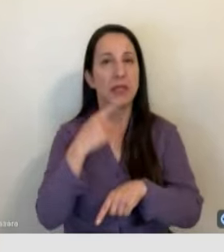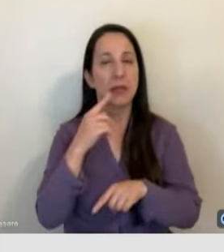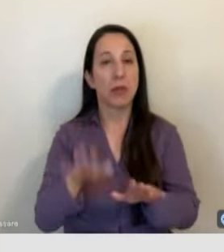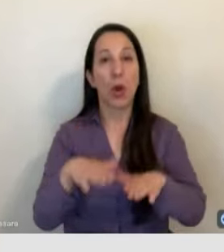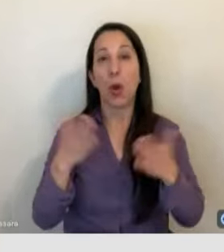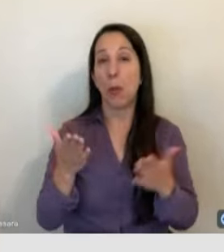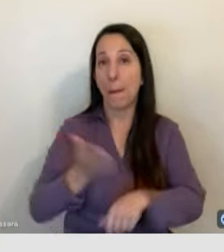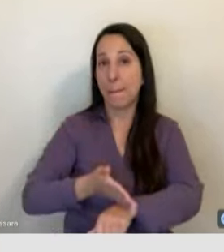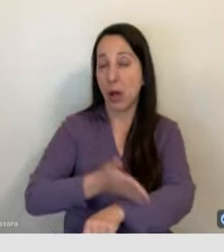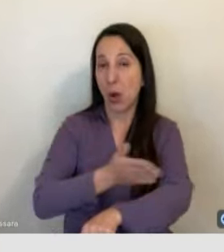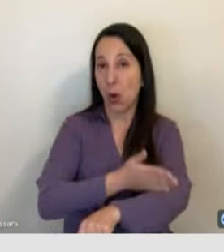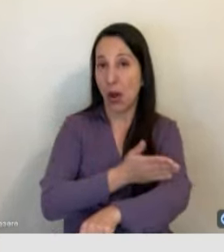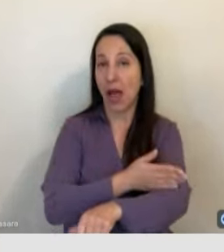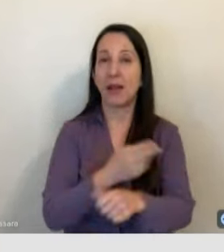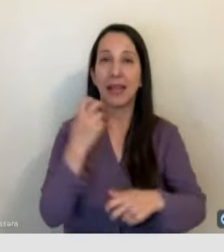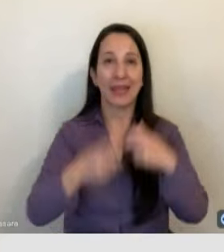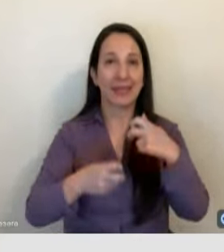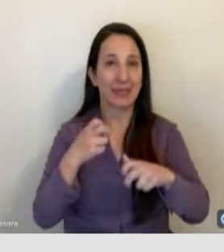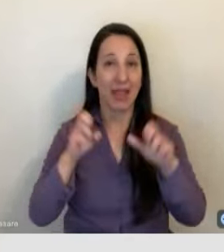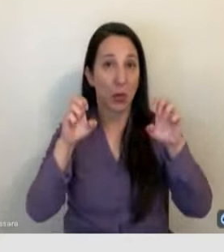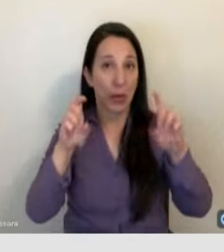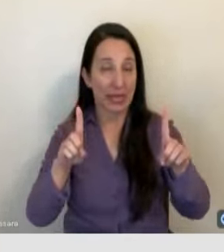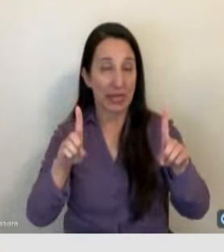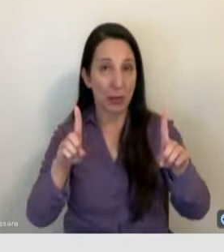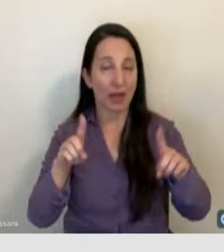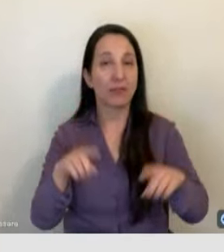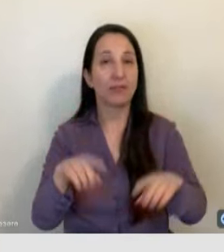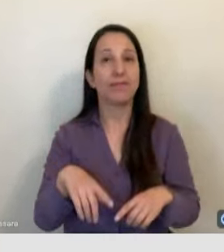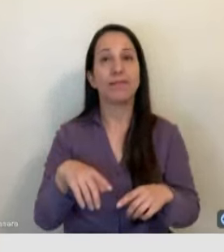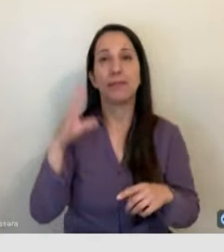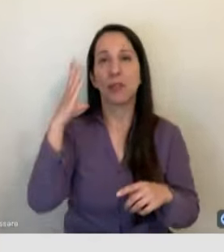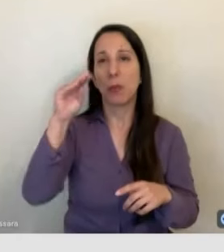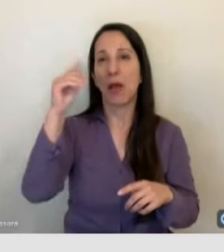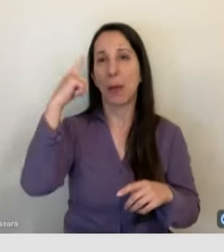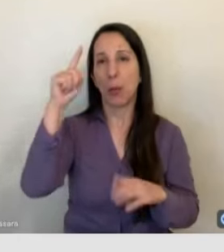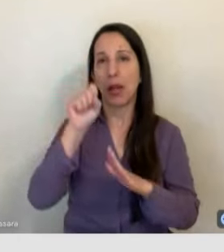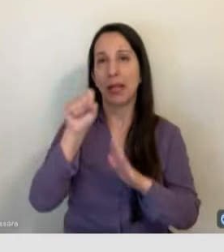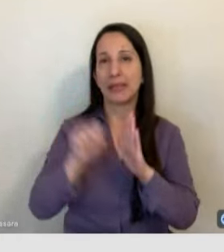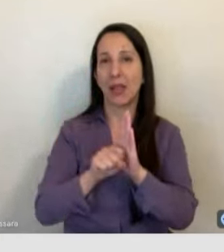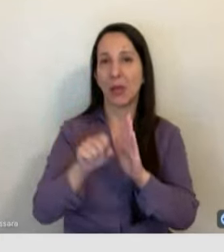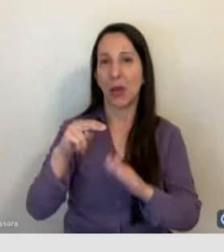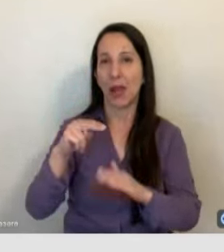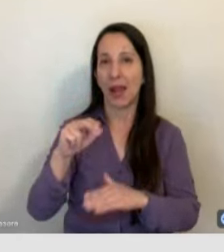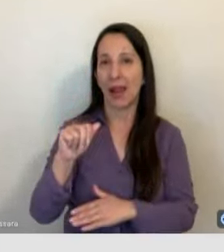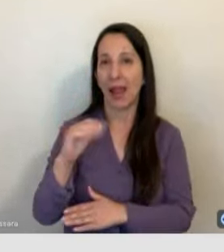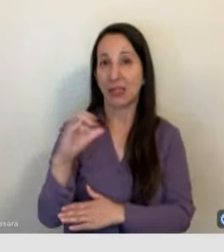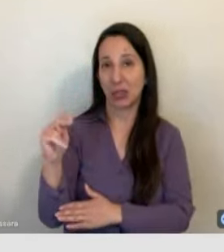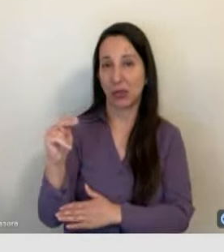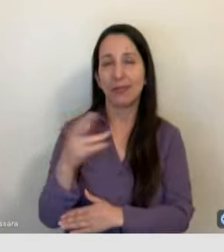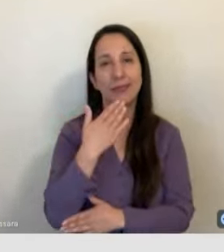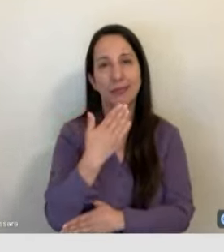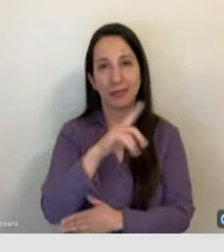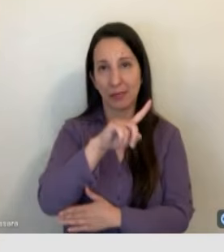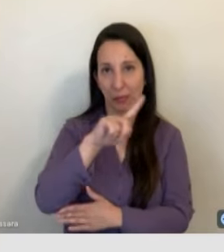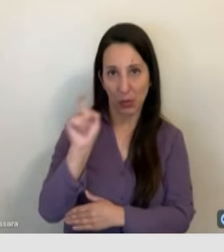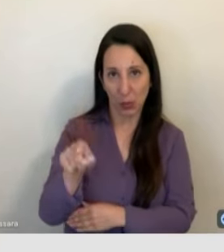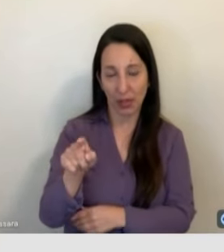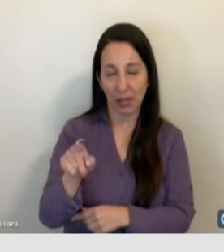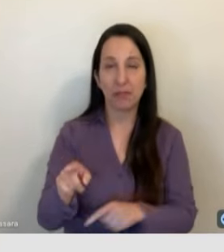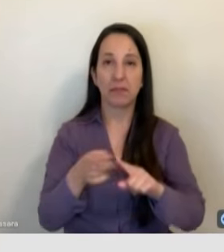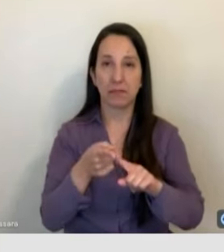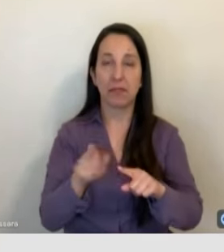crisis educativa anunciada por el Estado de la Nación? Muchas gracias a Marco por su consulta. Vamos a continuar